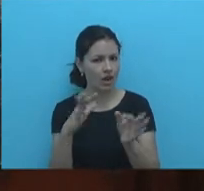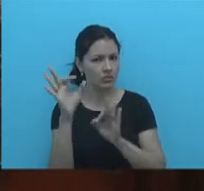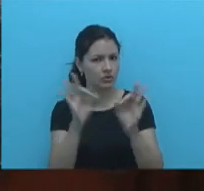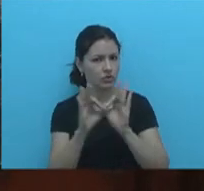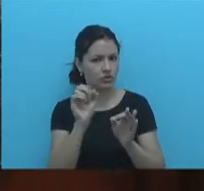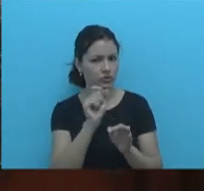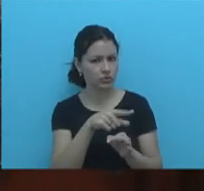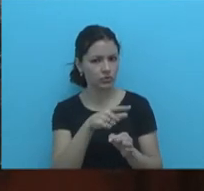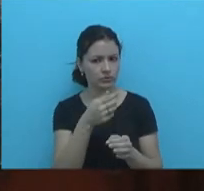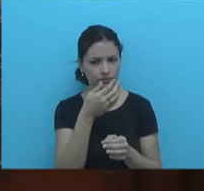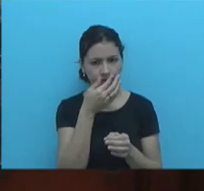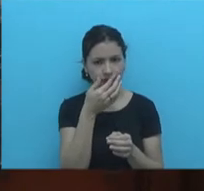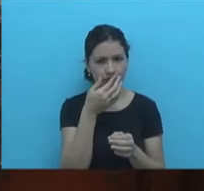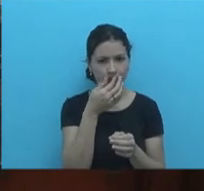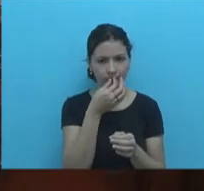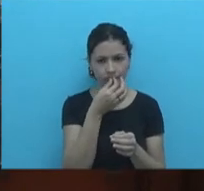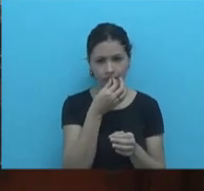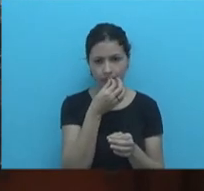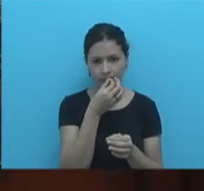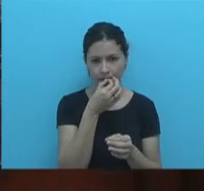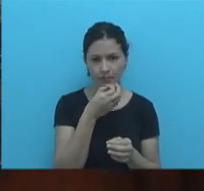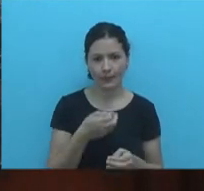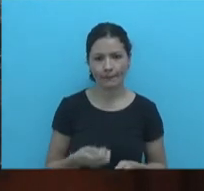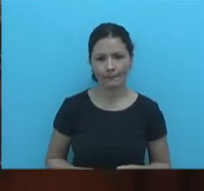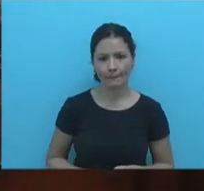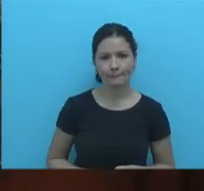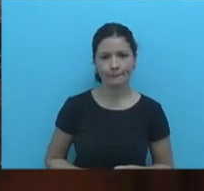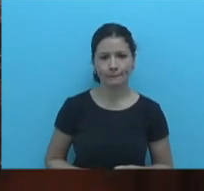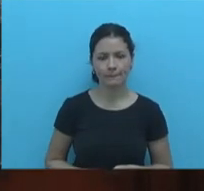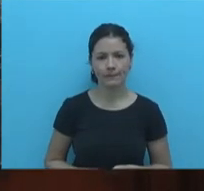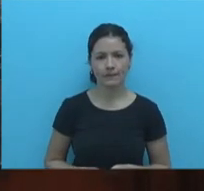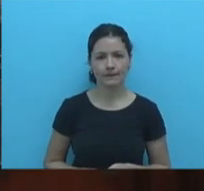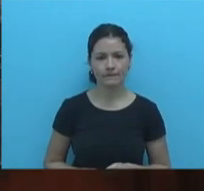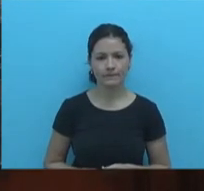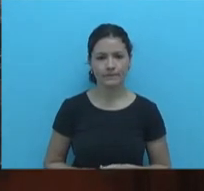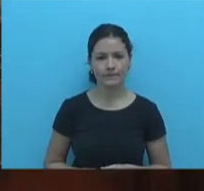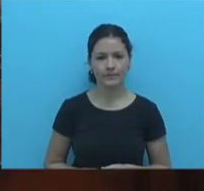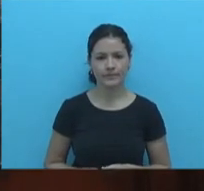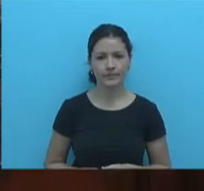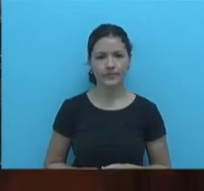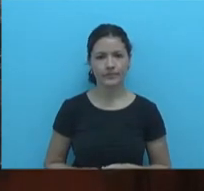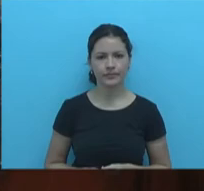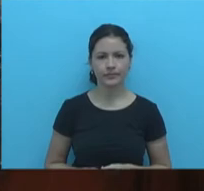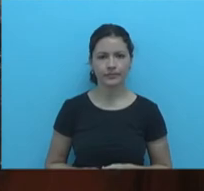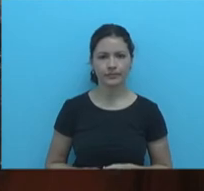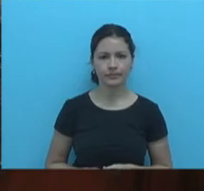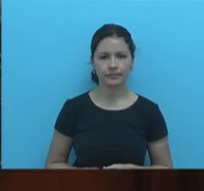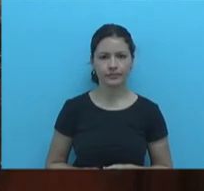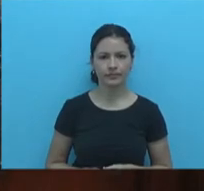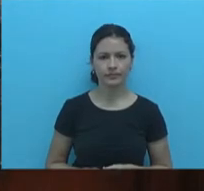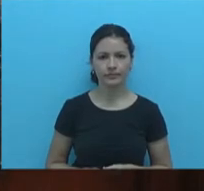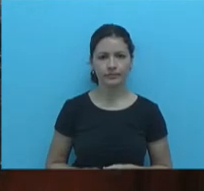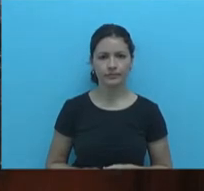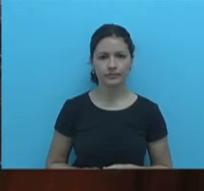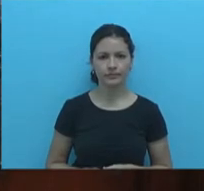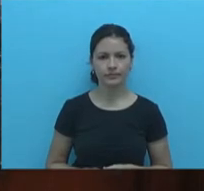Acá tengo copias, chicos. ¿A quiénes le faltan? ¿A quiénes le faltan? Acá tengo... Acá. Dos, tres, cuatro.